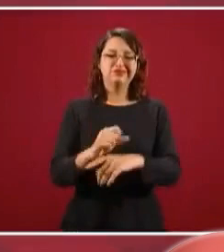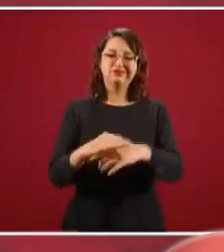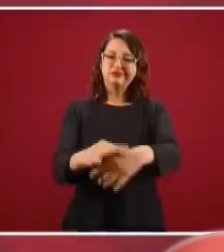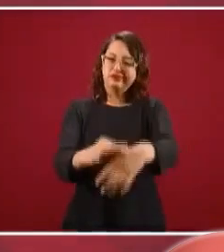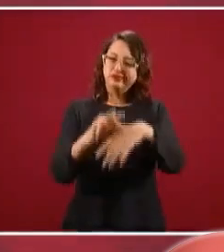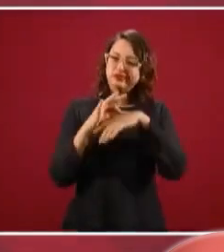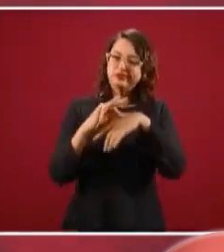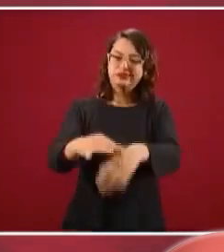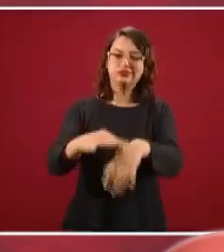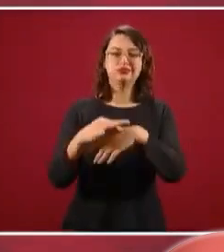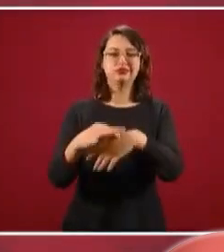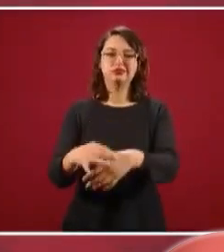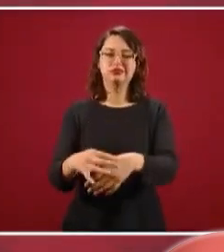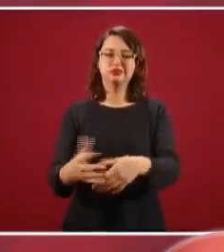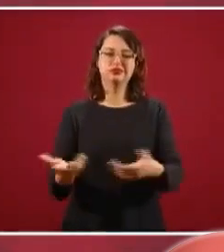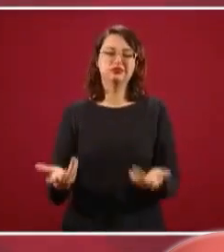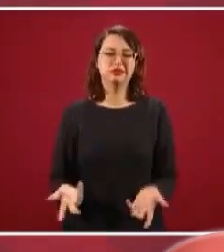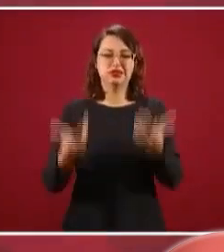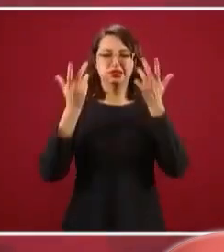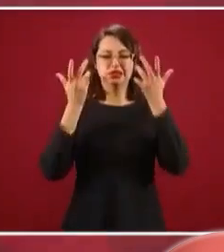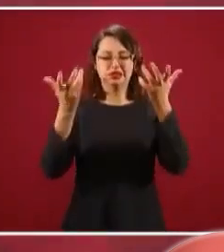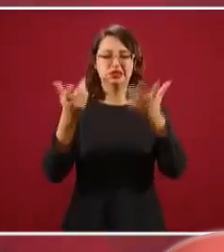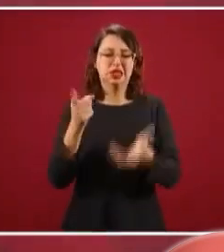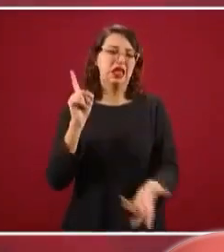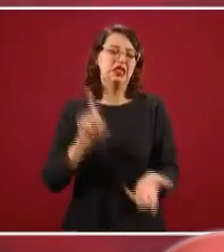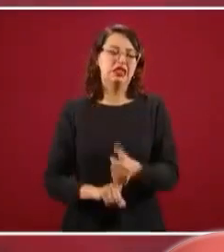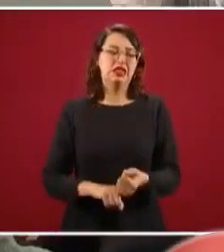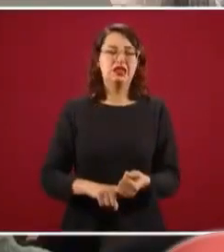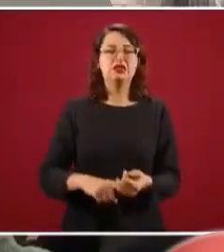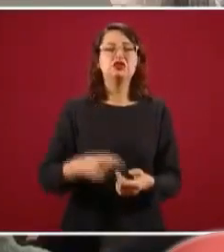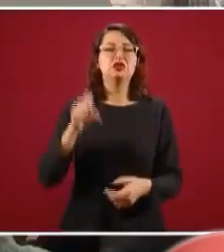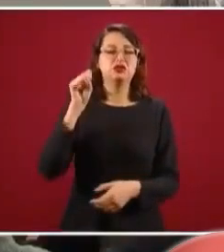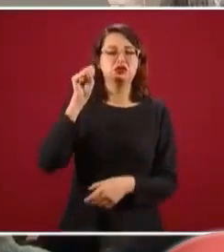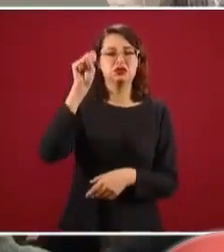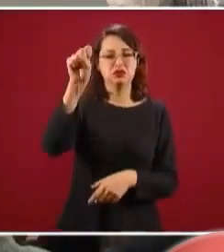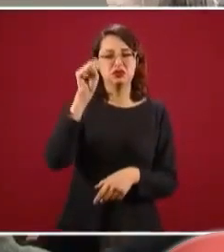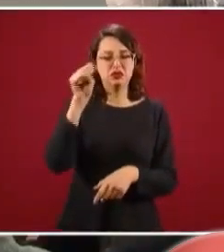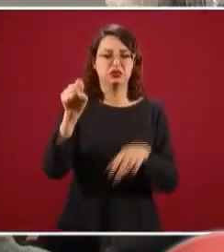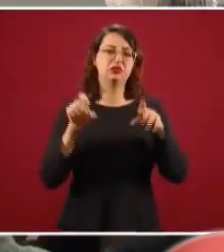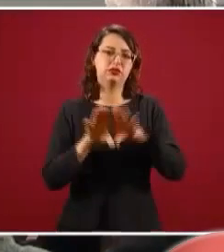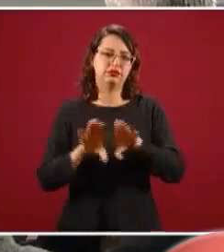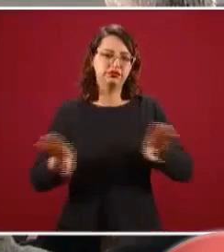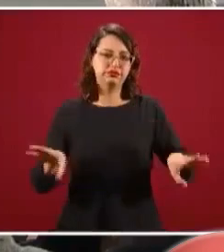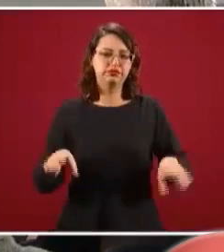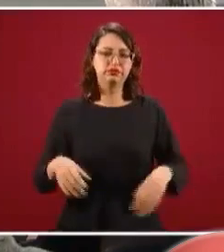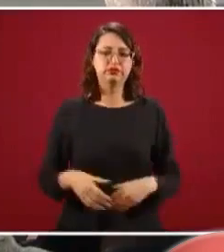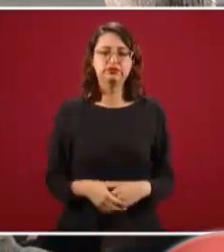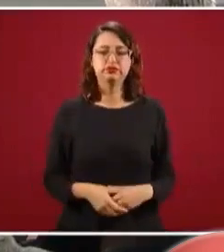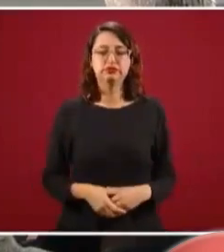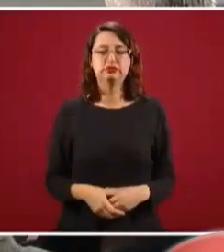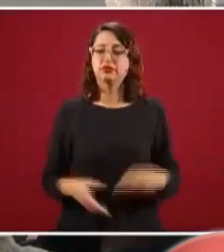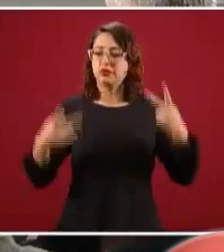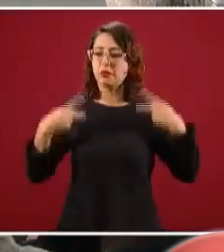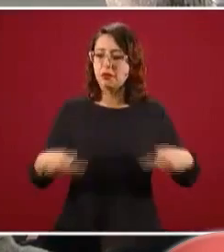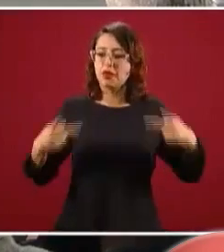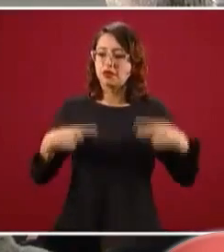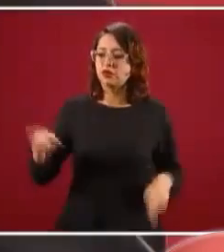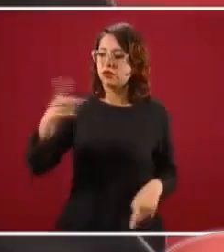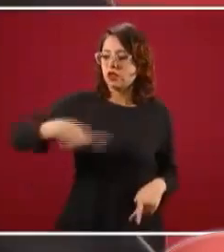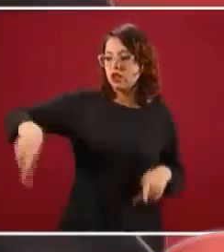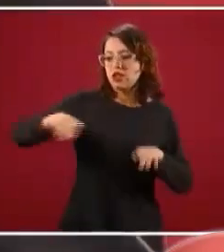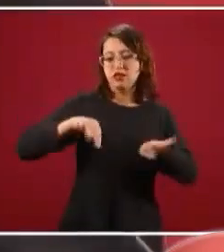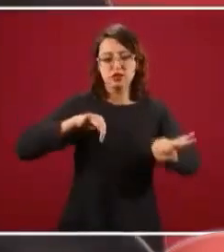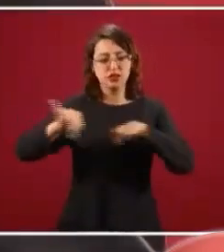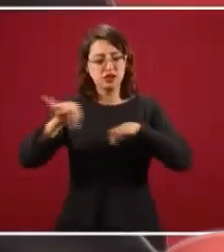ideal de que haya democracia en los sindicatos, que sean los trabajadores los que